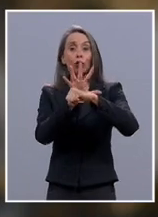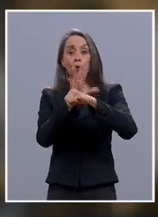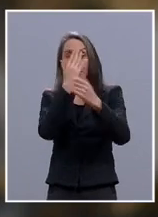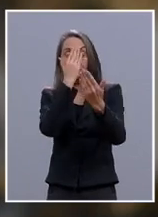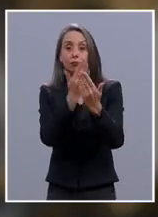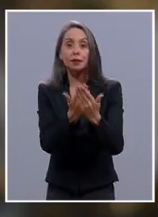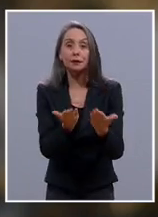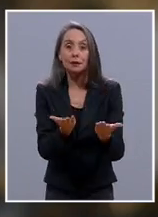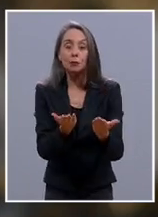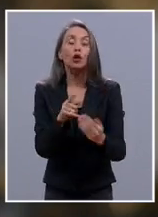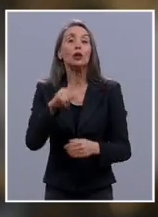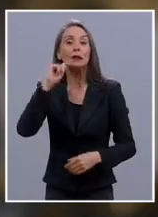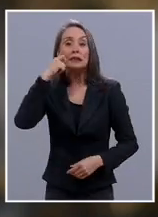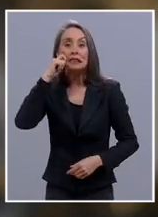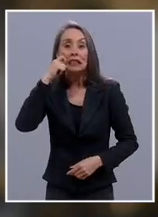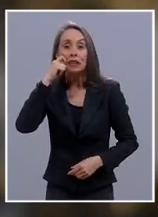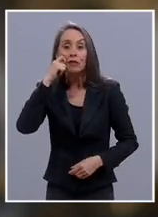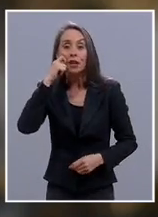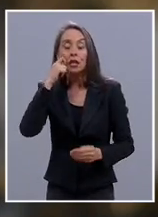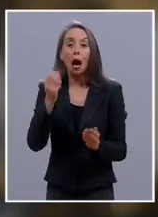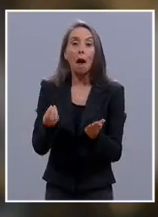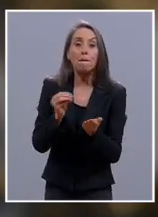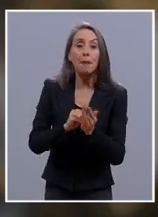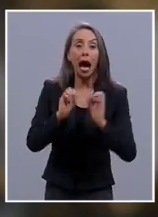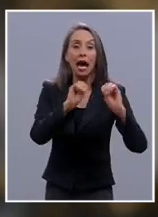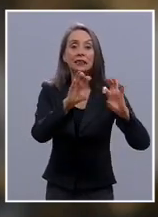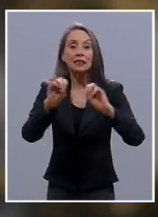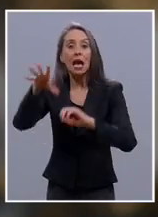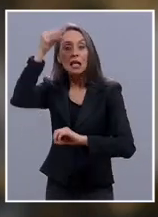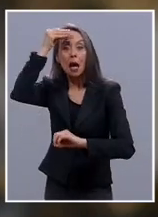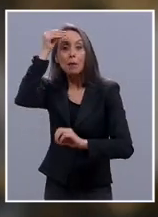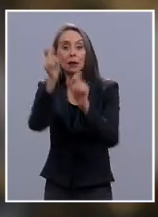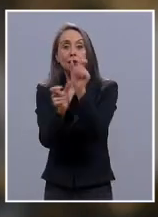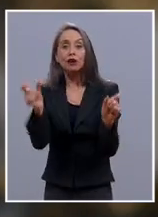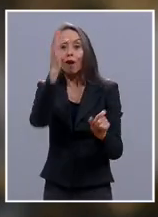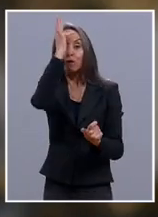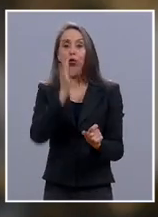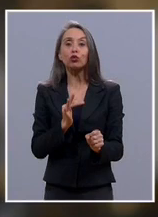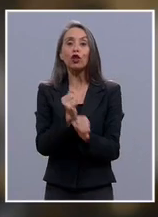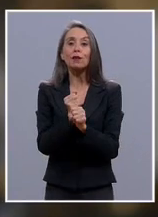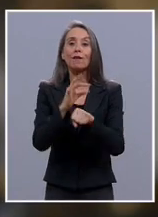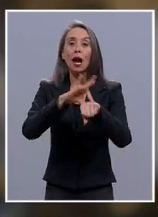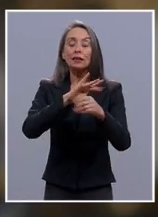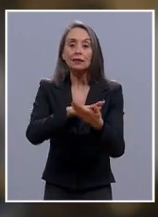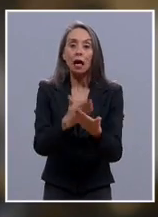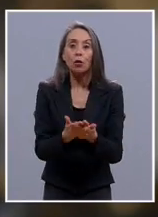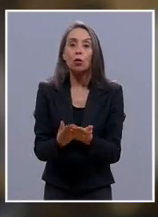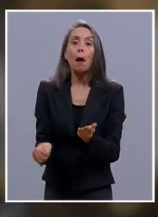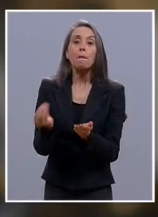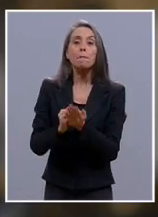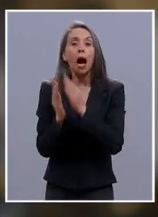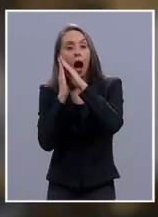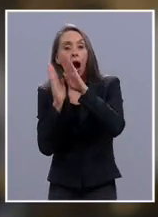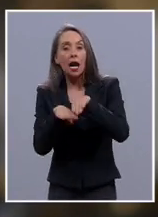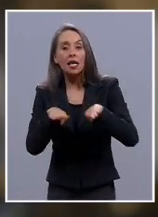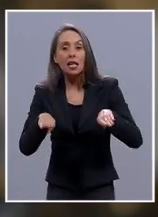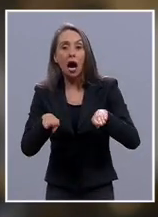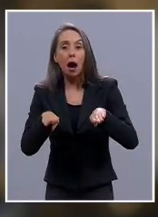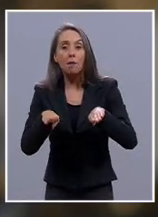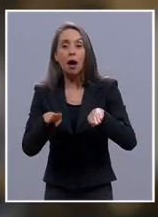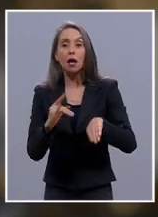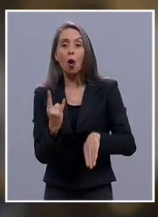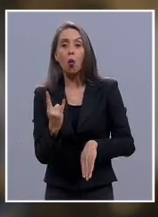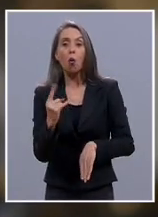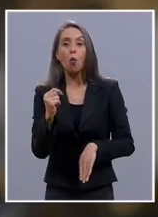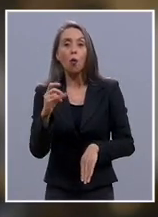esto ha significado aumentar y capacitar el número de los trabajadores de la salud aumentar el número de camas de tratamiento intensivo